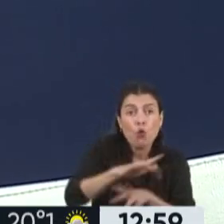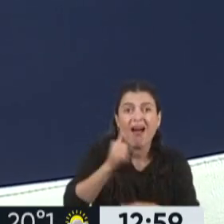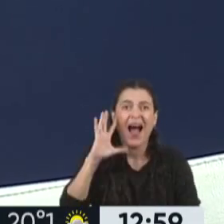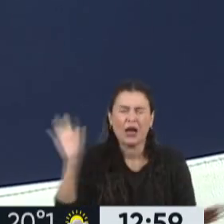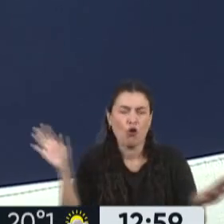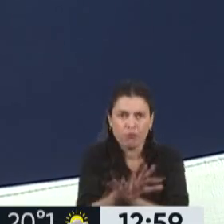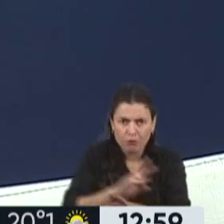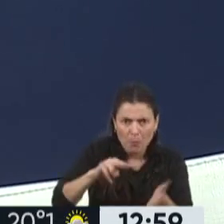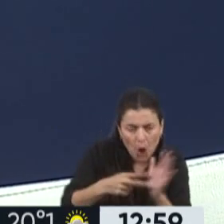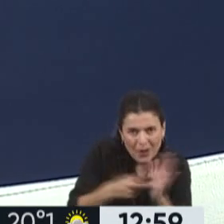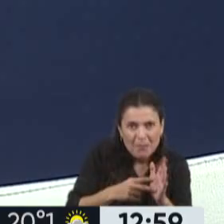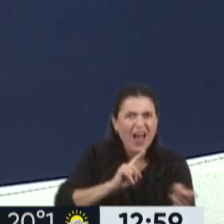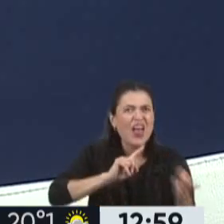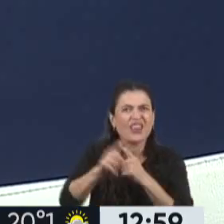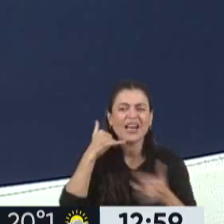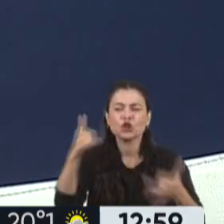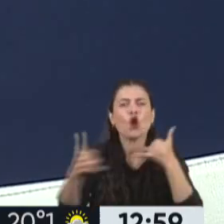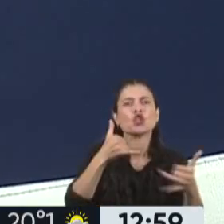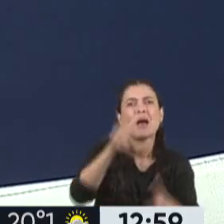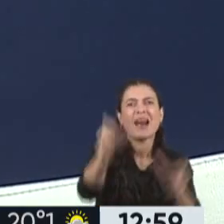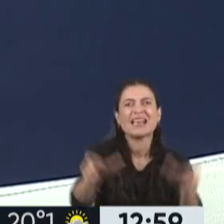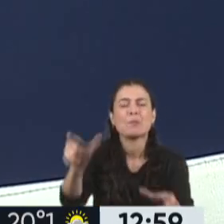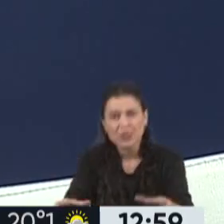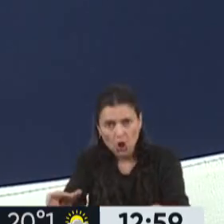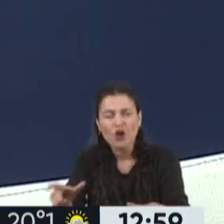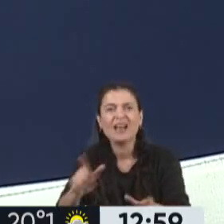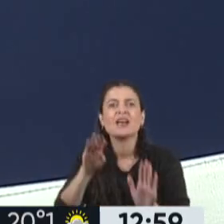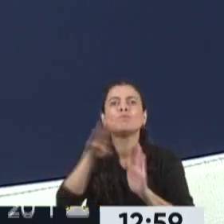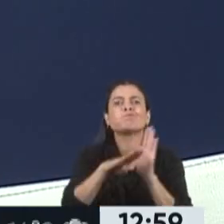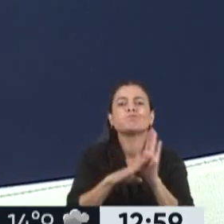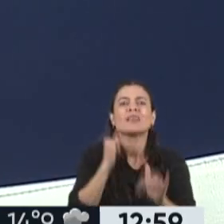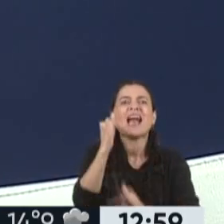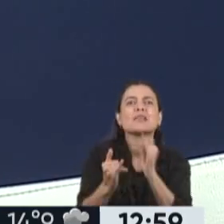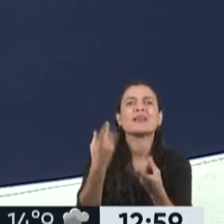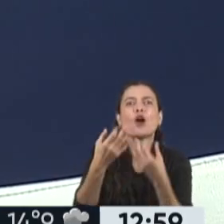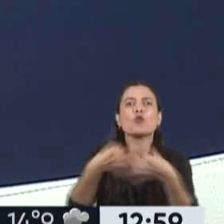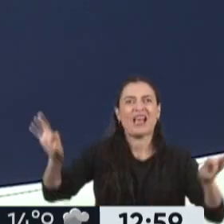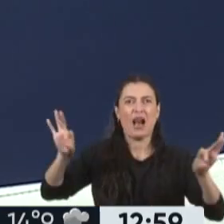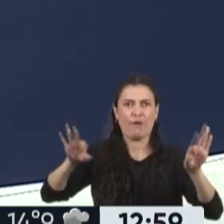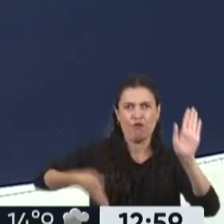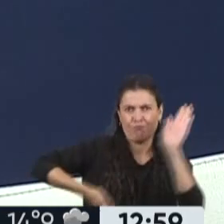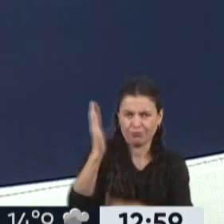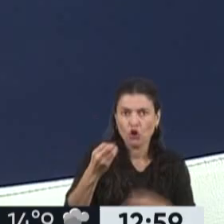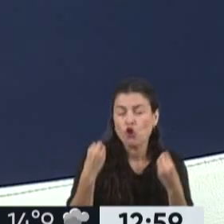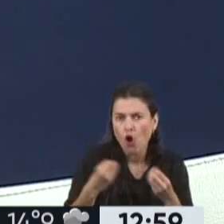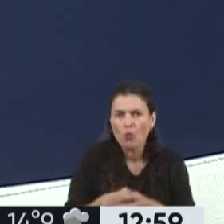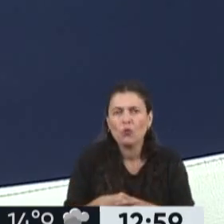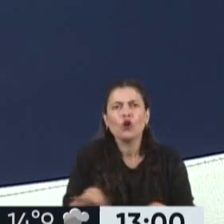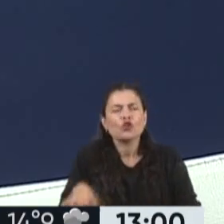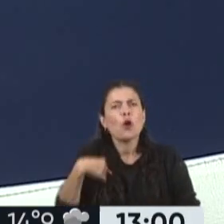inclusive le pueden salvar la vida. Yo creo que existe en muchos aspectos con distintas